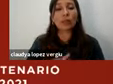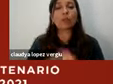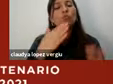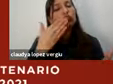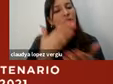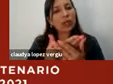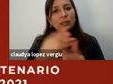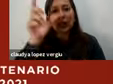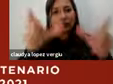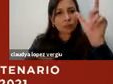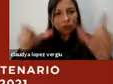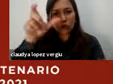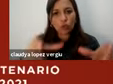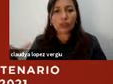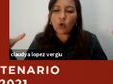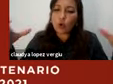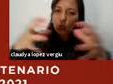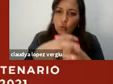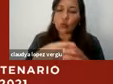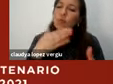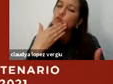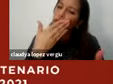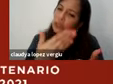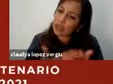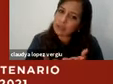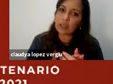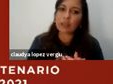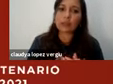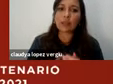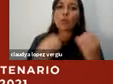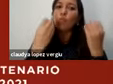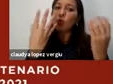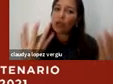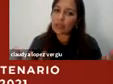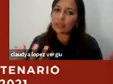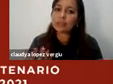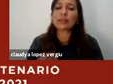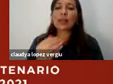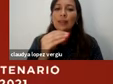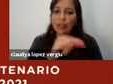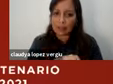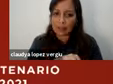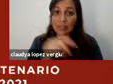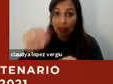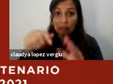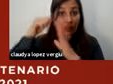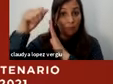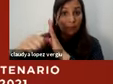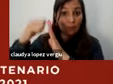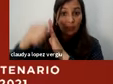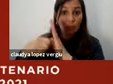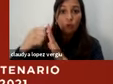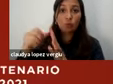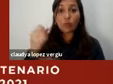uno de los participantes. Muchísimas gracias a nombre de PromPerú y que tengan ustedes una maravillosa tarde. Este video va a